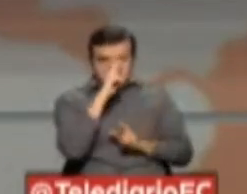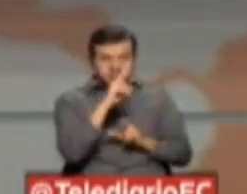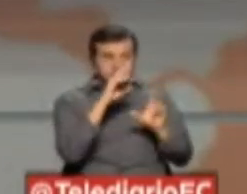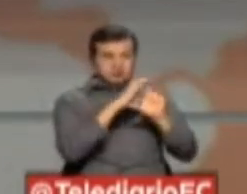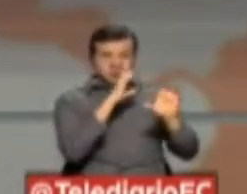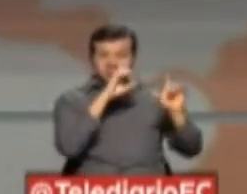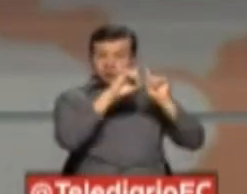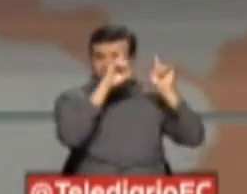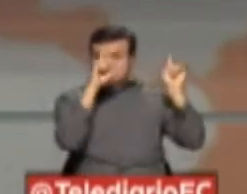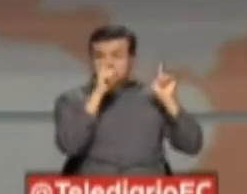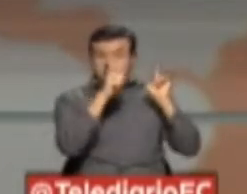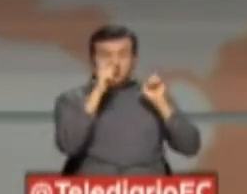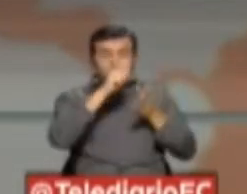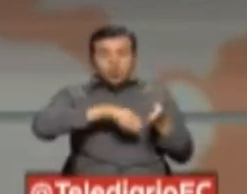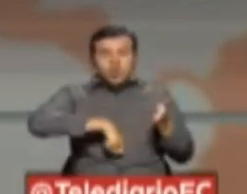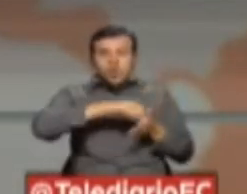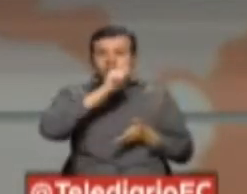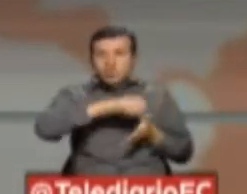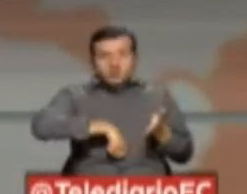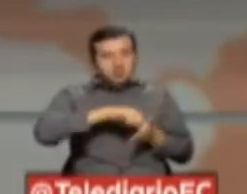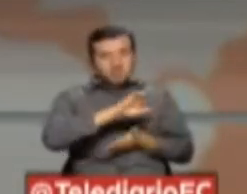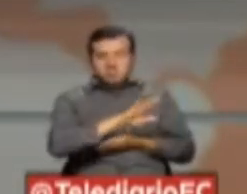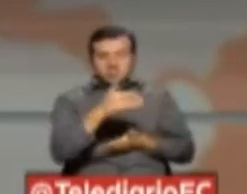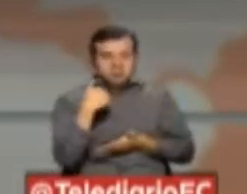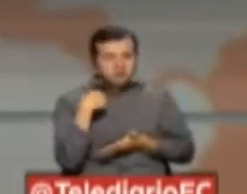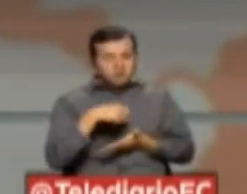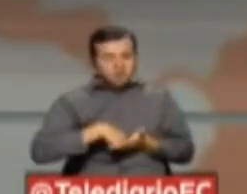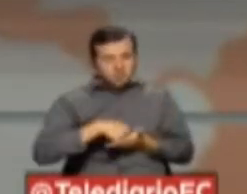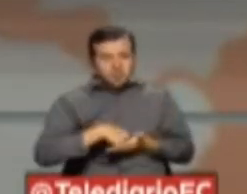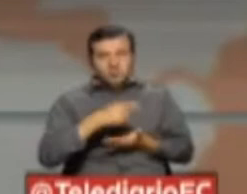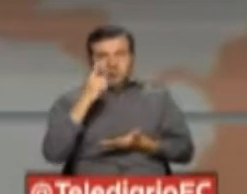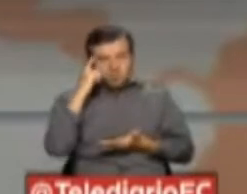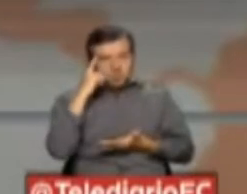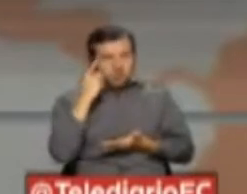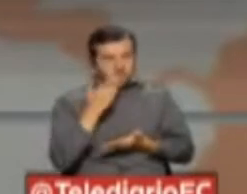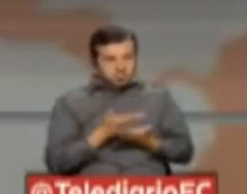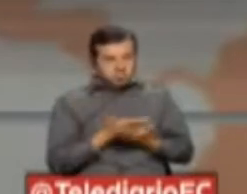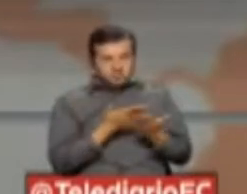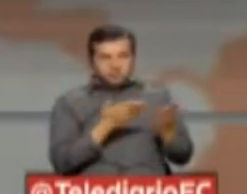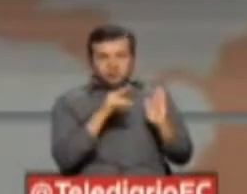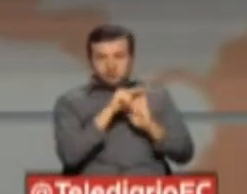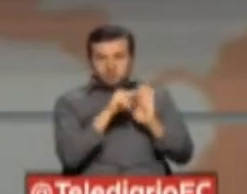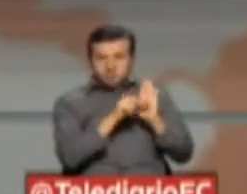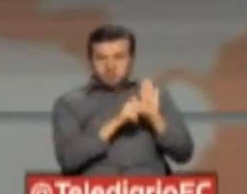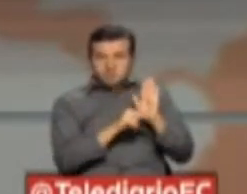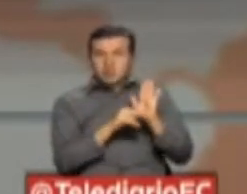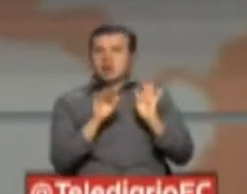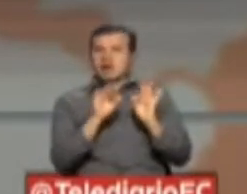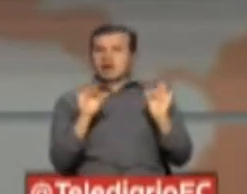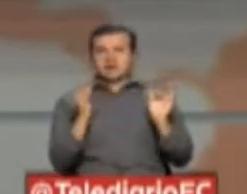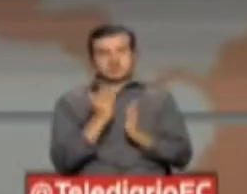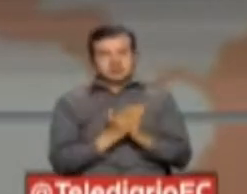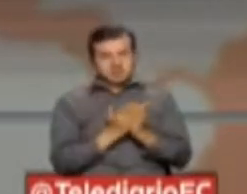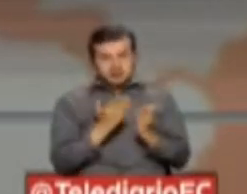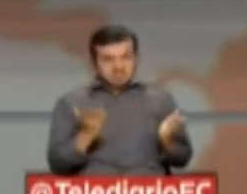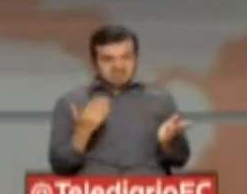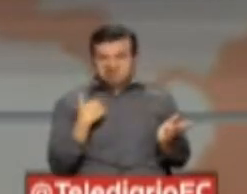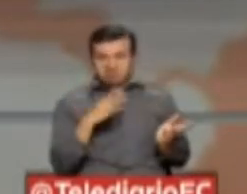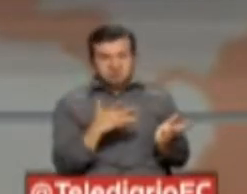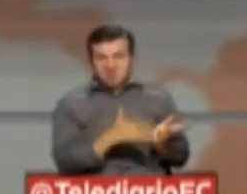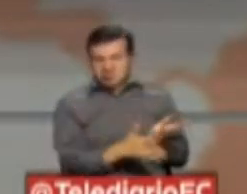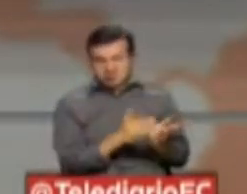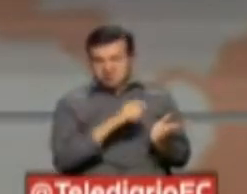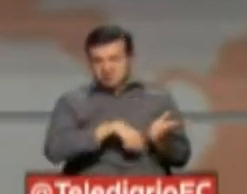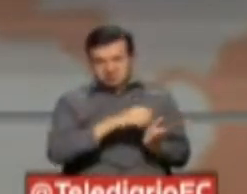operadoras deberían tener un contrato de operación que es una concesión que el estado le da bajo ciertos parámetros de calidad de servicio eso no existe